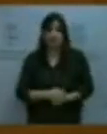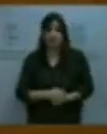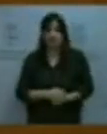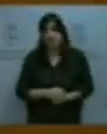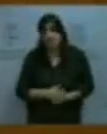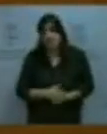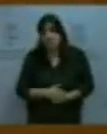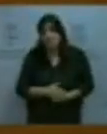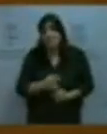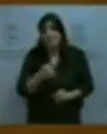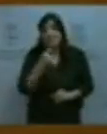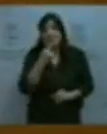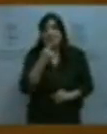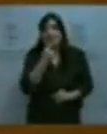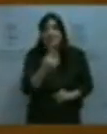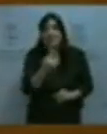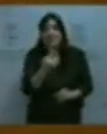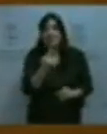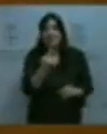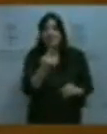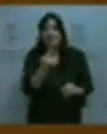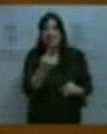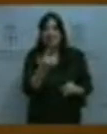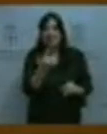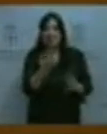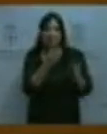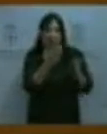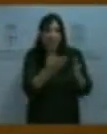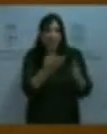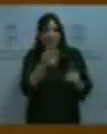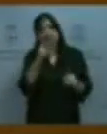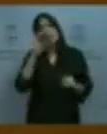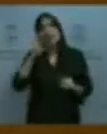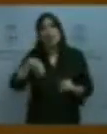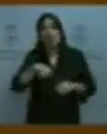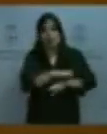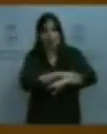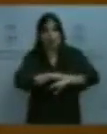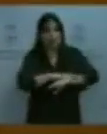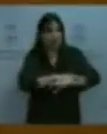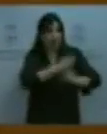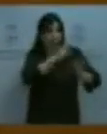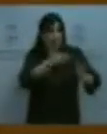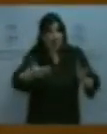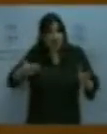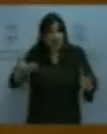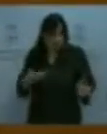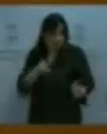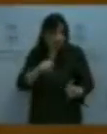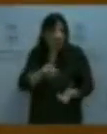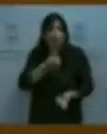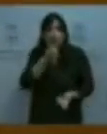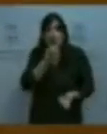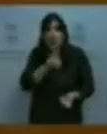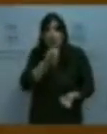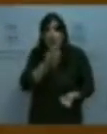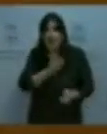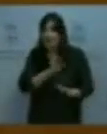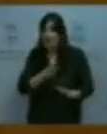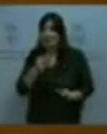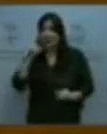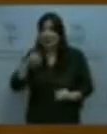está reconociendo es que sus gobiernos, no el suyo, sino otros que le han precedido, socialistas, lo que reconoce es el fracaso de 20 años. Si